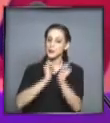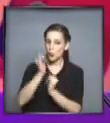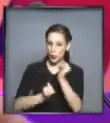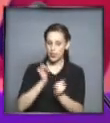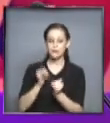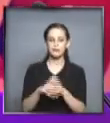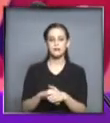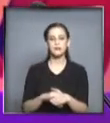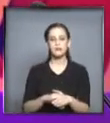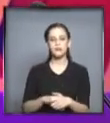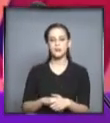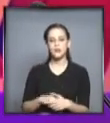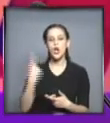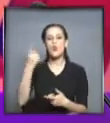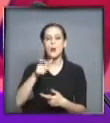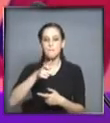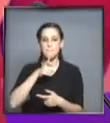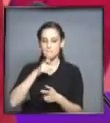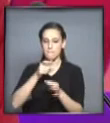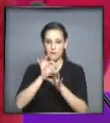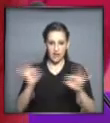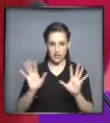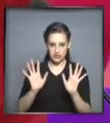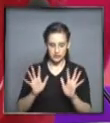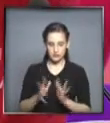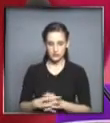ver, con una frase. Es el